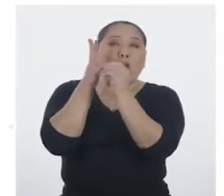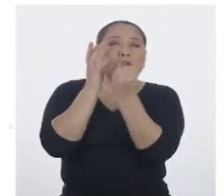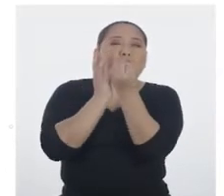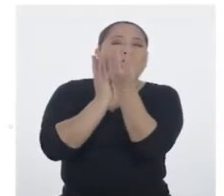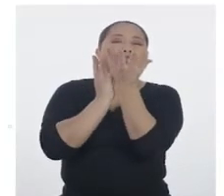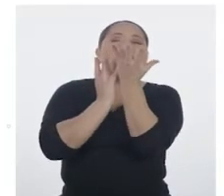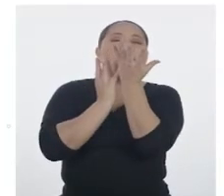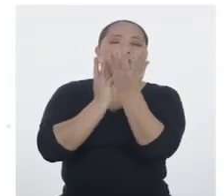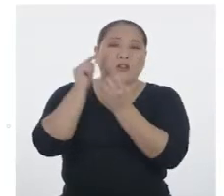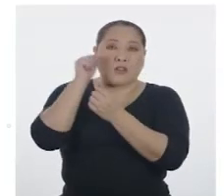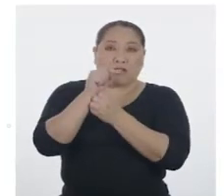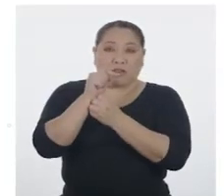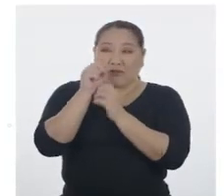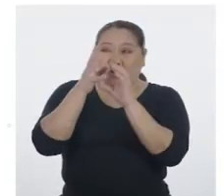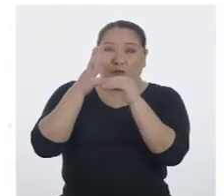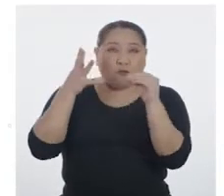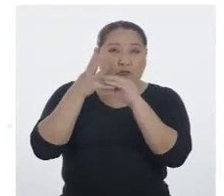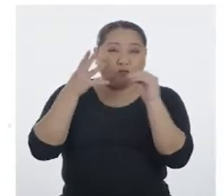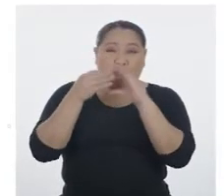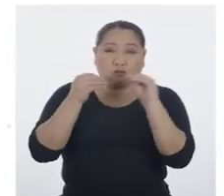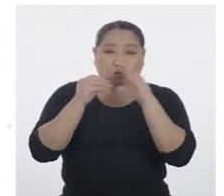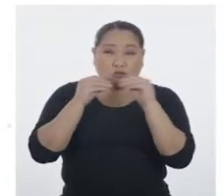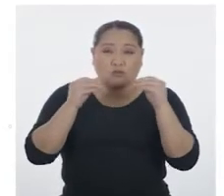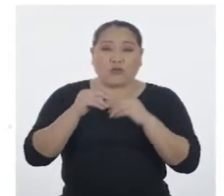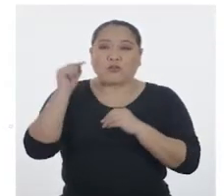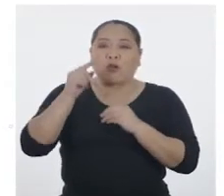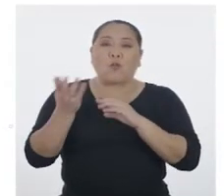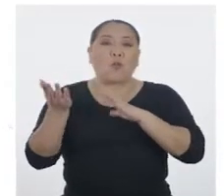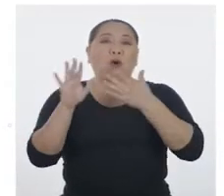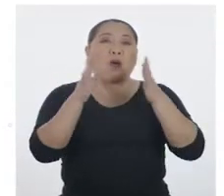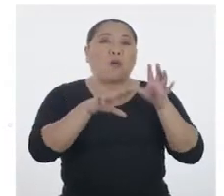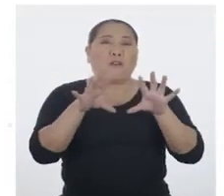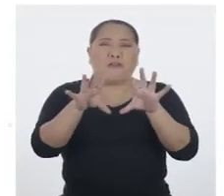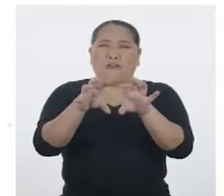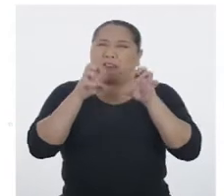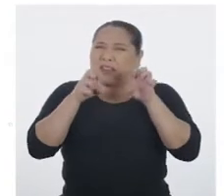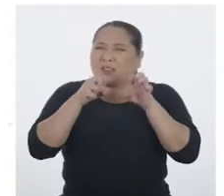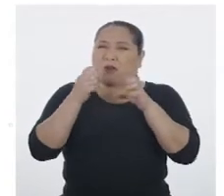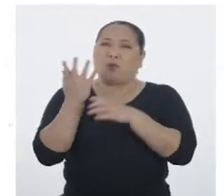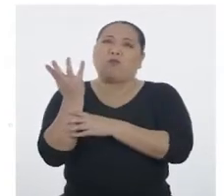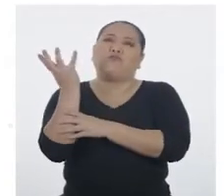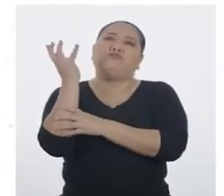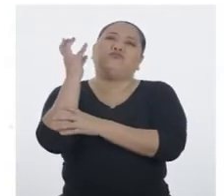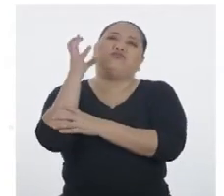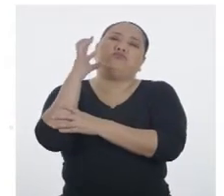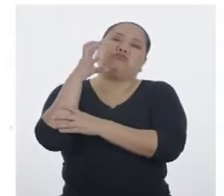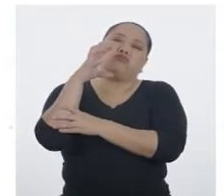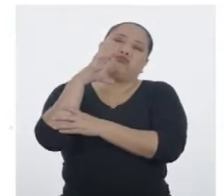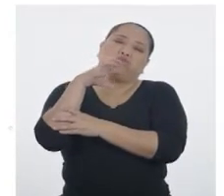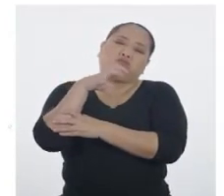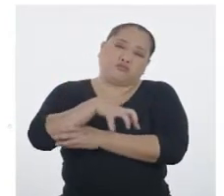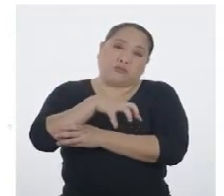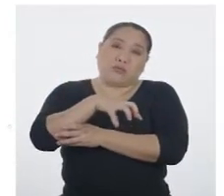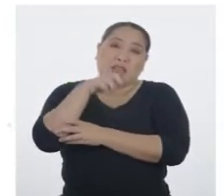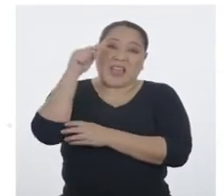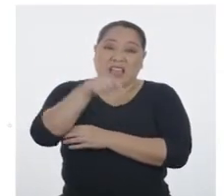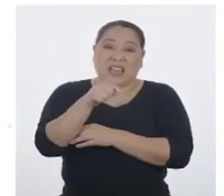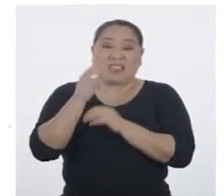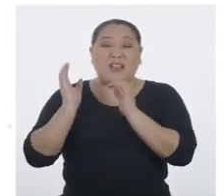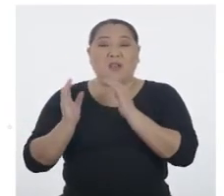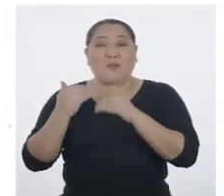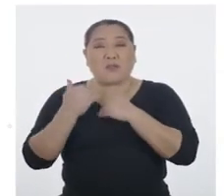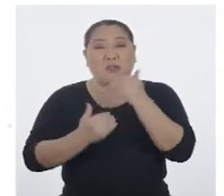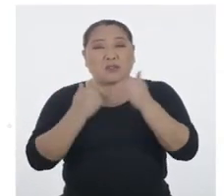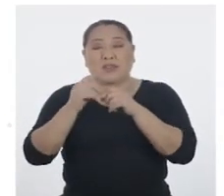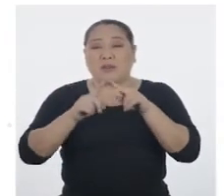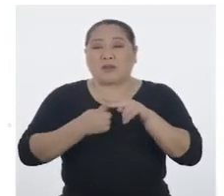las flores, los frutos o la planta completa, muere cuando es sometido a la acción del frío intenso y prolongado. Este proceso